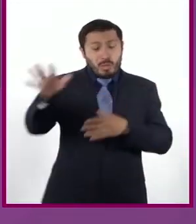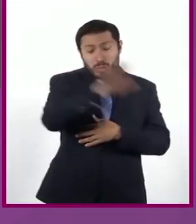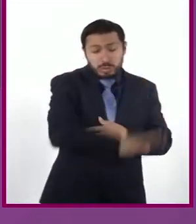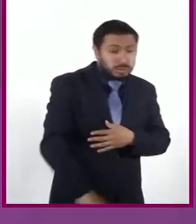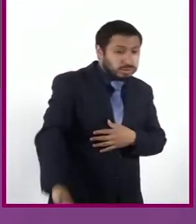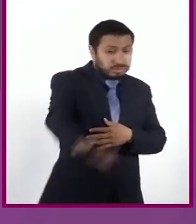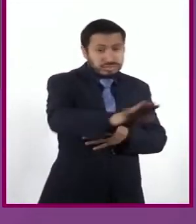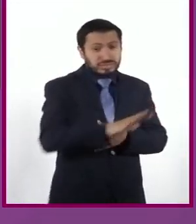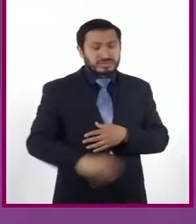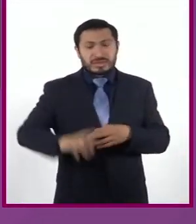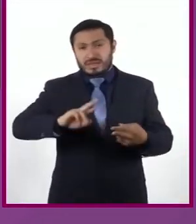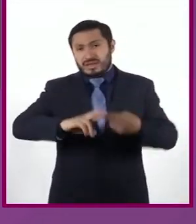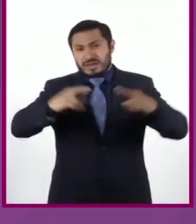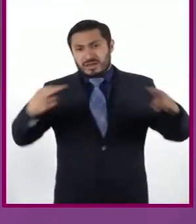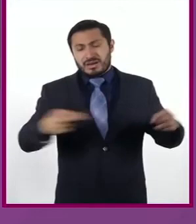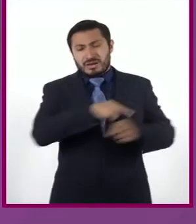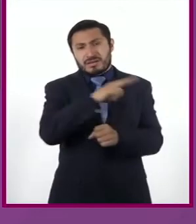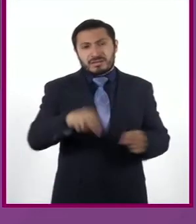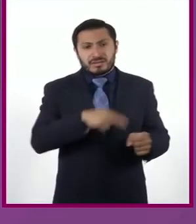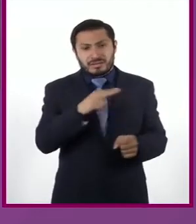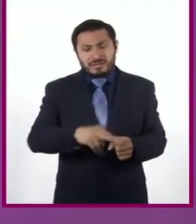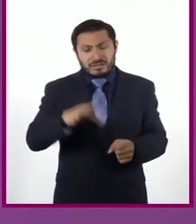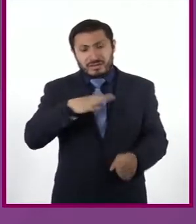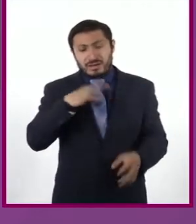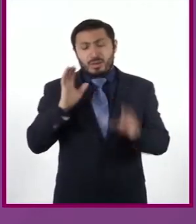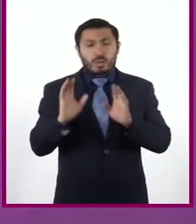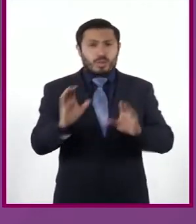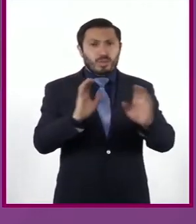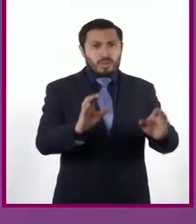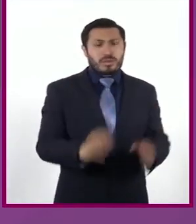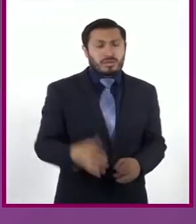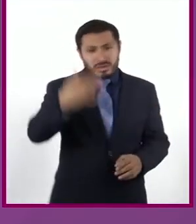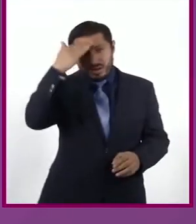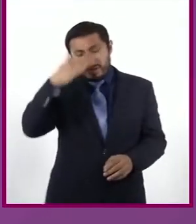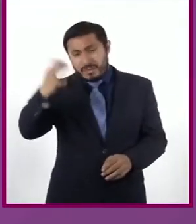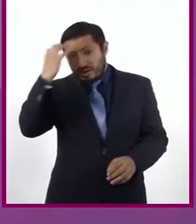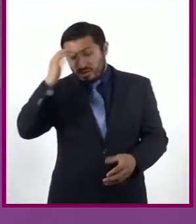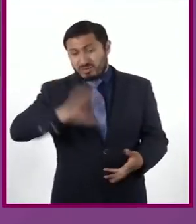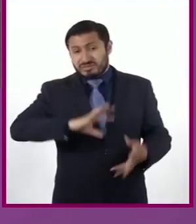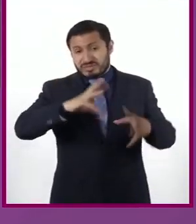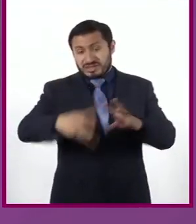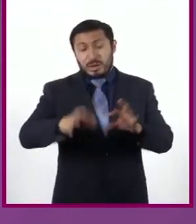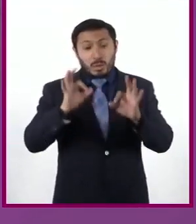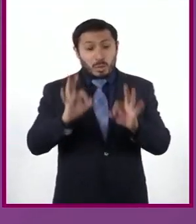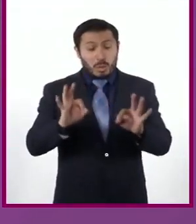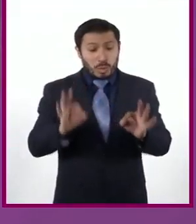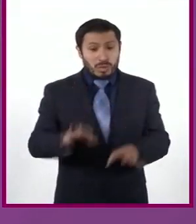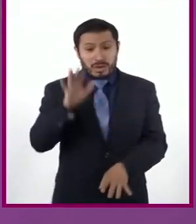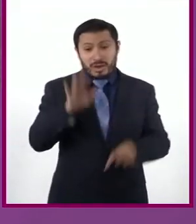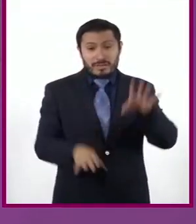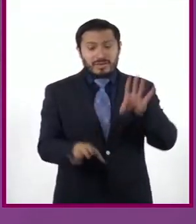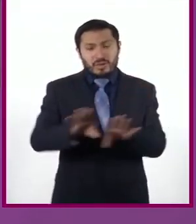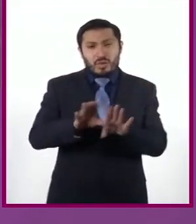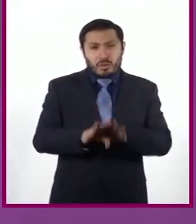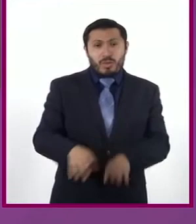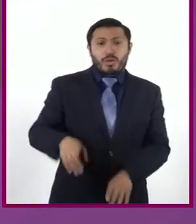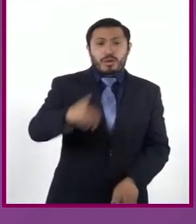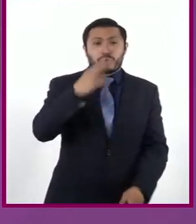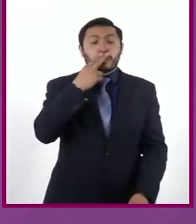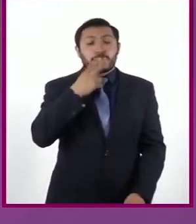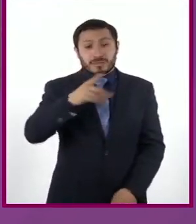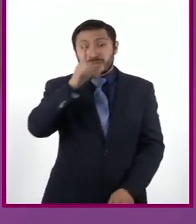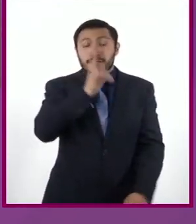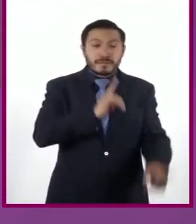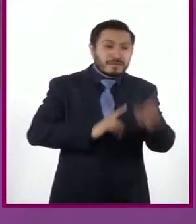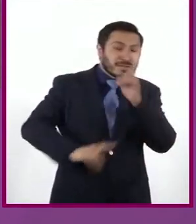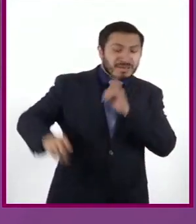Su relación con la naturaleza está mediada por saberes ambientales únicos. A veces, mediados por los mitos y rituales, se establece